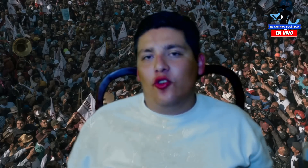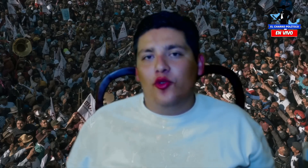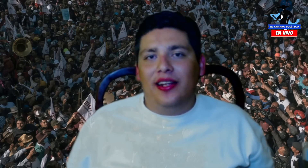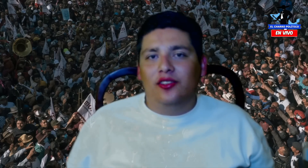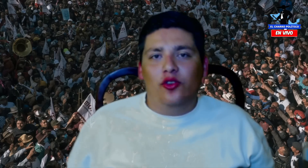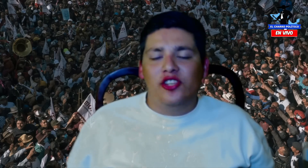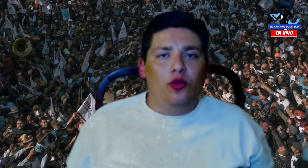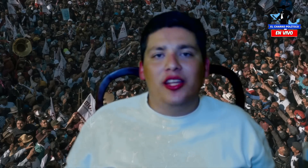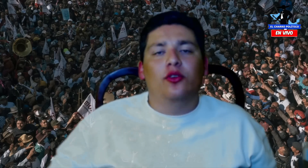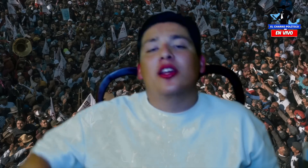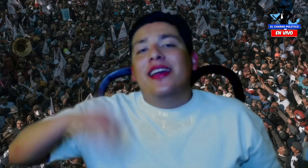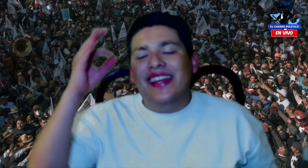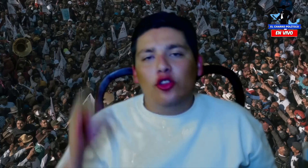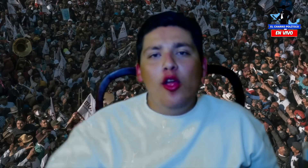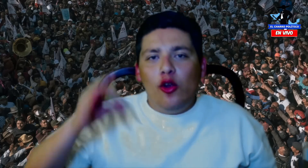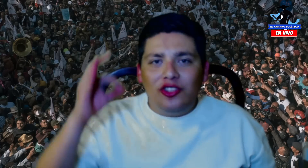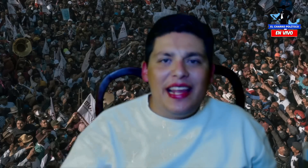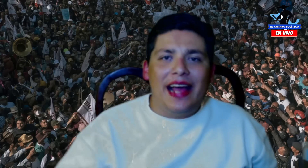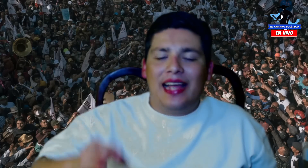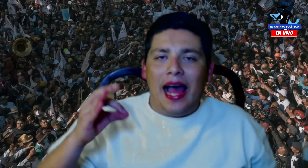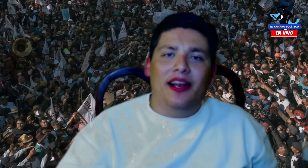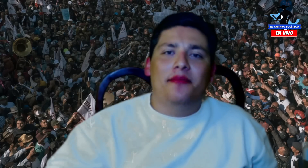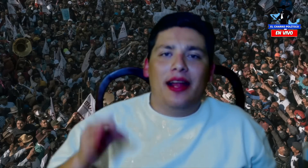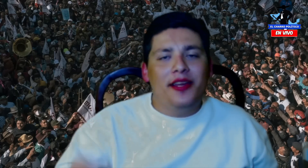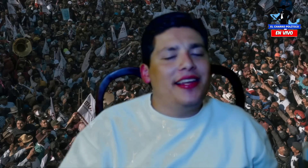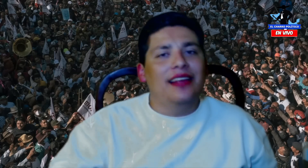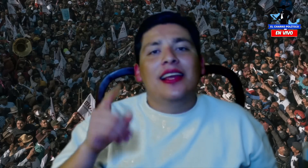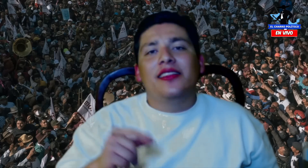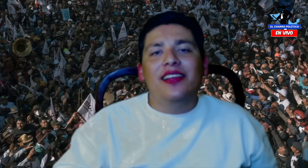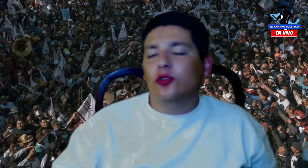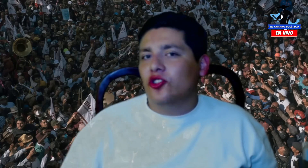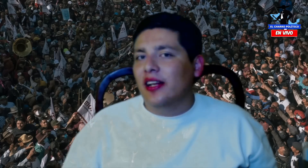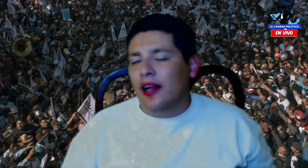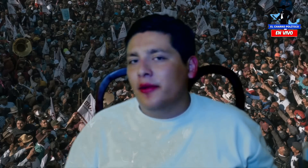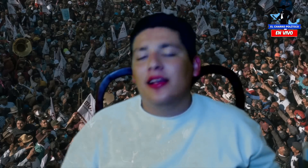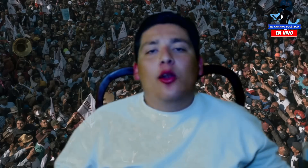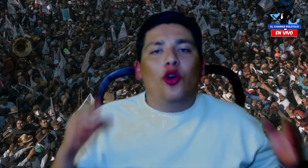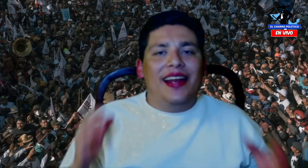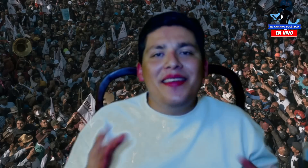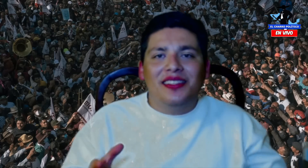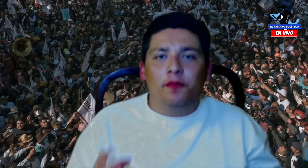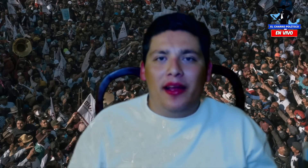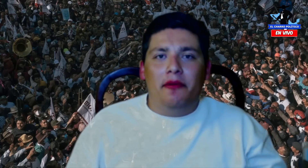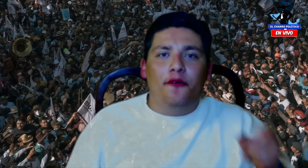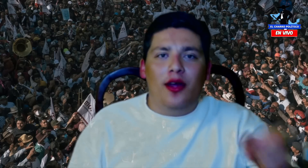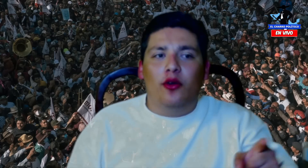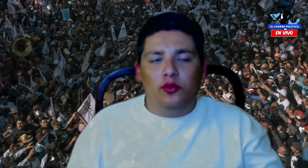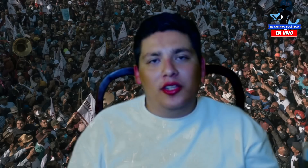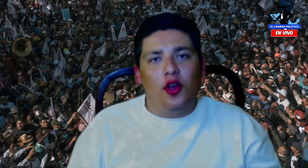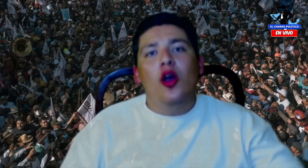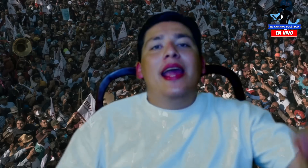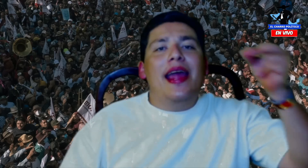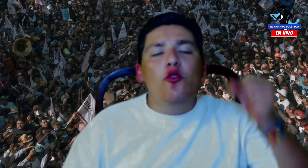de comunicación chayoteros y todos los días hablan maravillas de Xóchitl Gálvez. Lo que nadie se esperaba fue lo